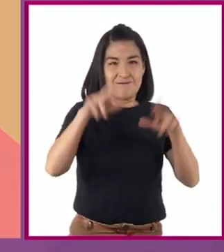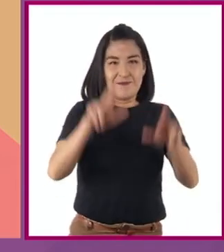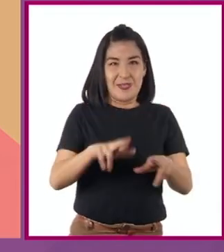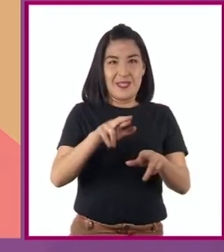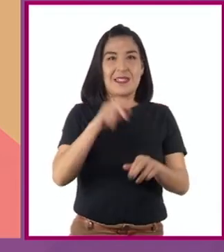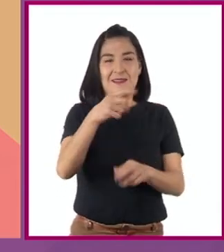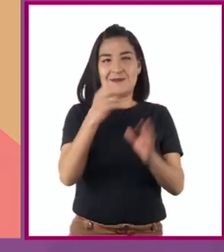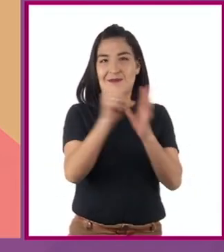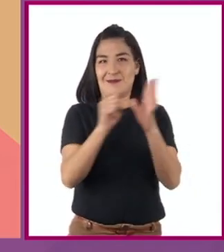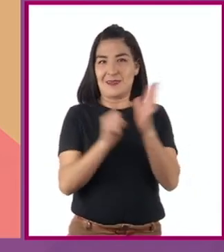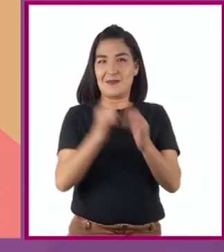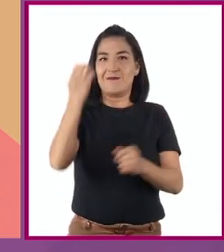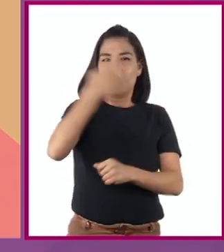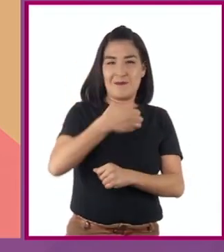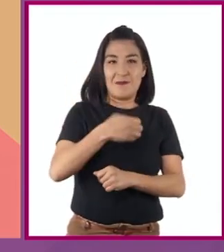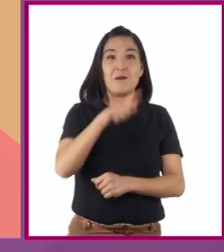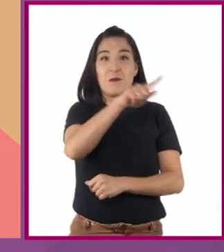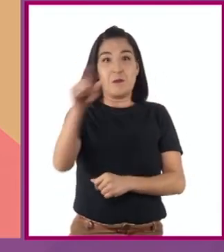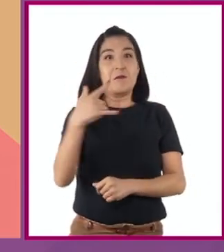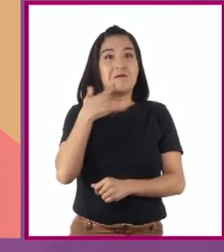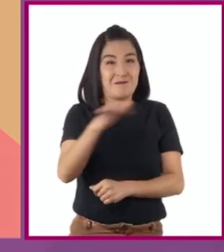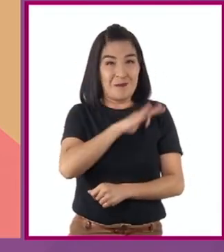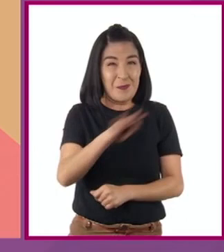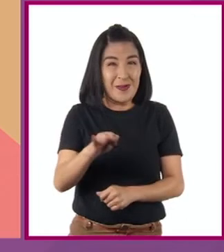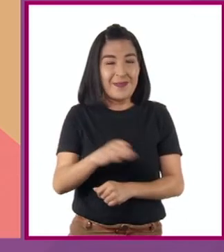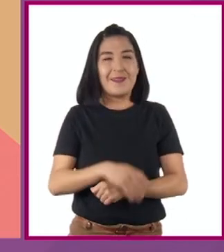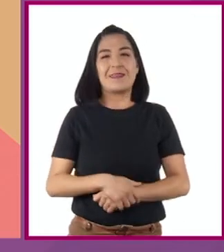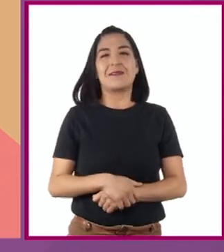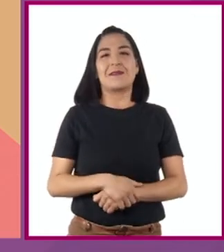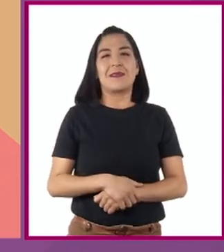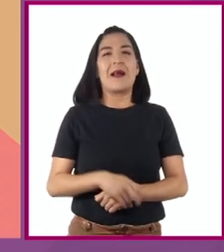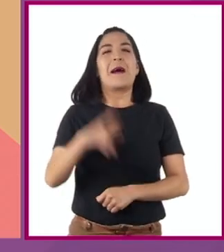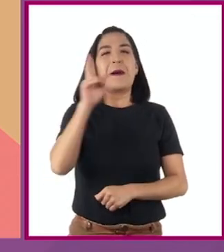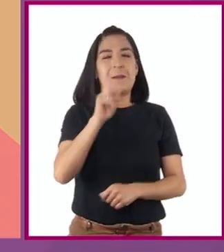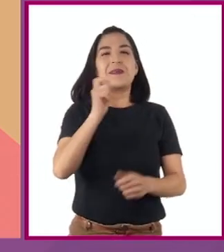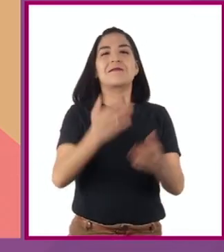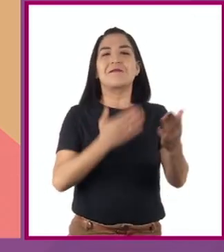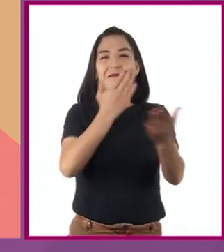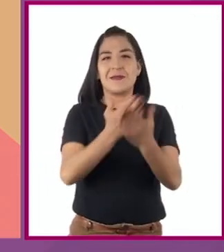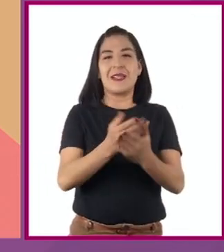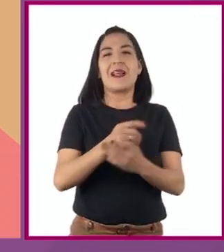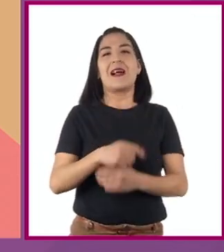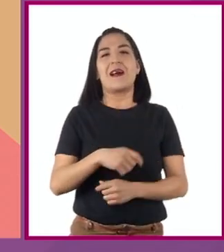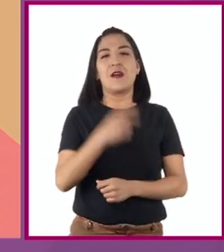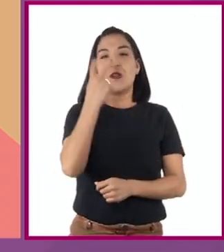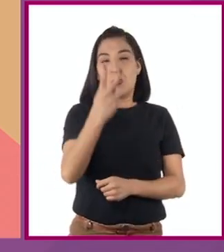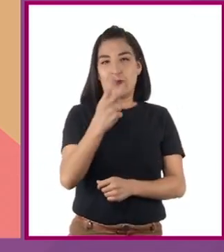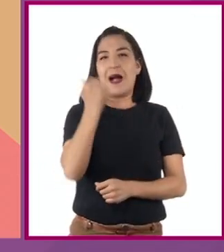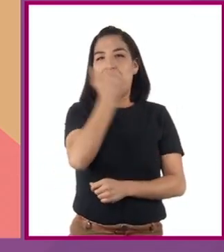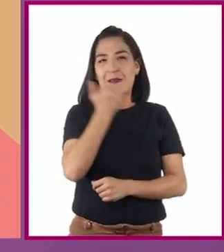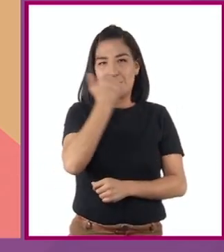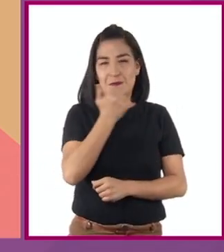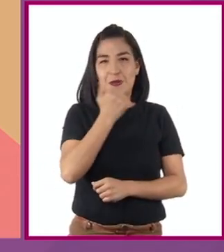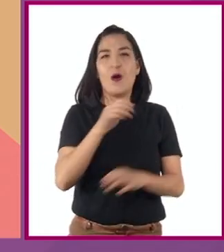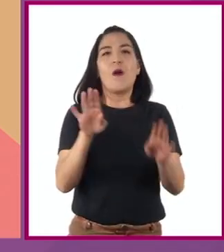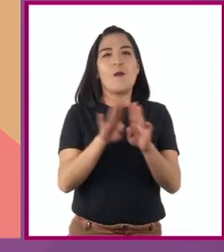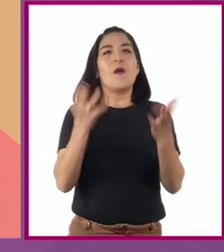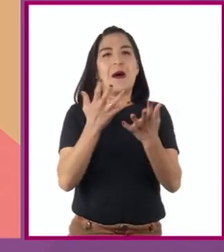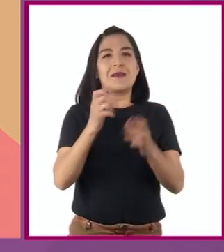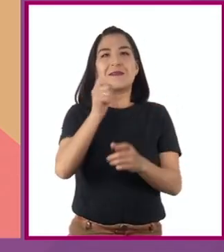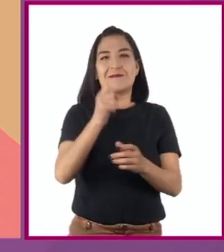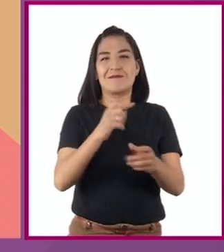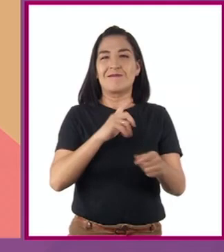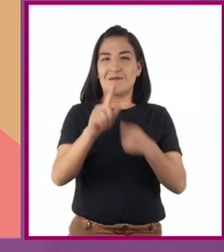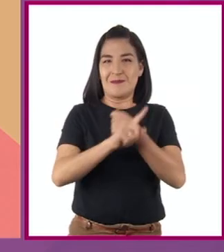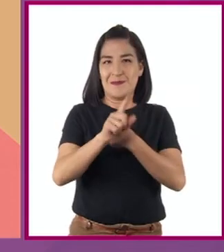sistema de ecuaciones? ¿Lograron resolverlo? Veamos las propuestas que hicieron dos alumnos y cómo resolvieron